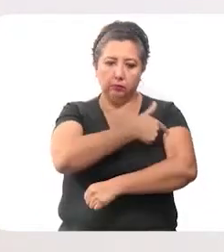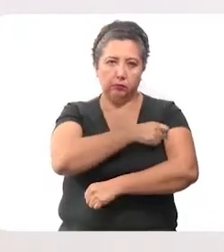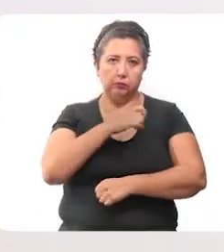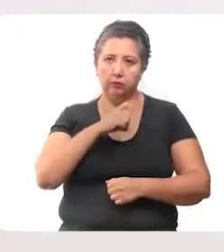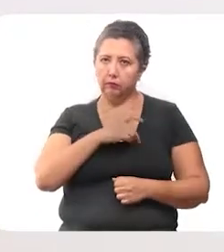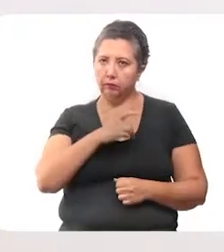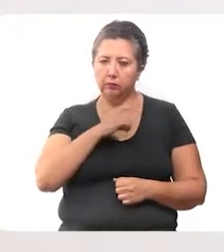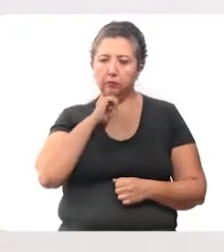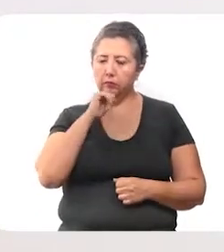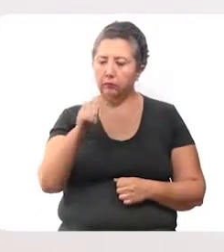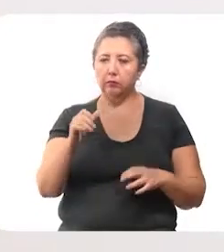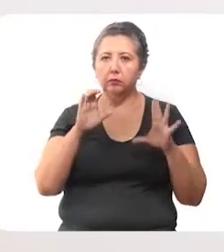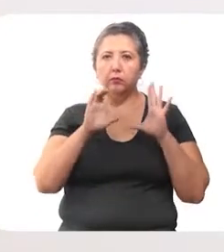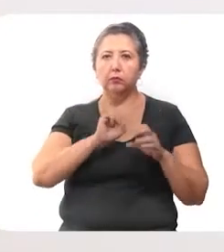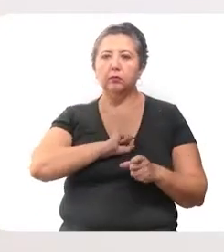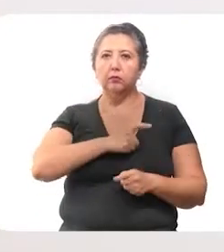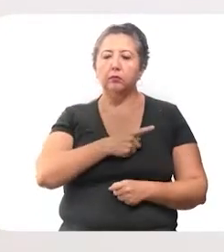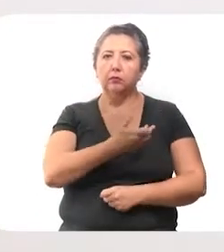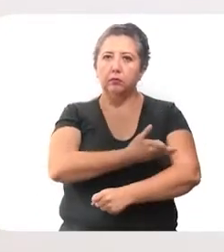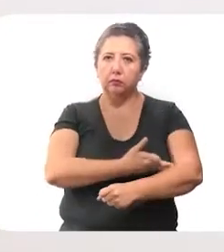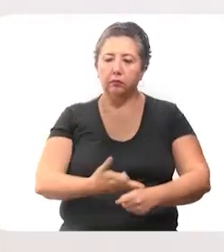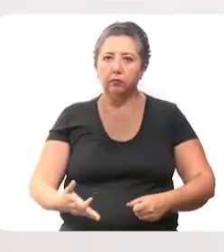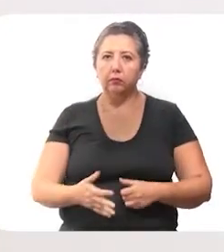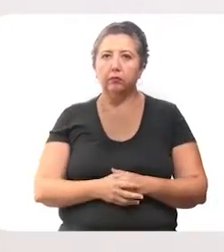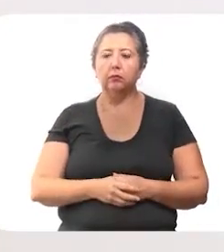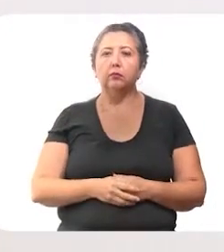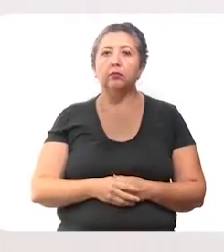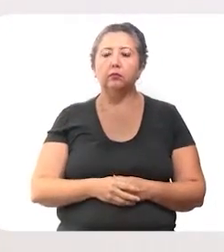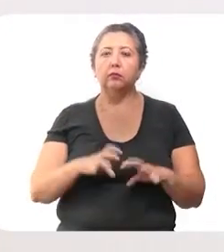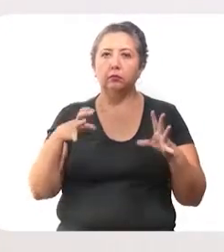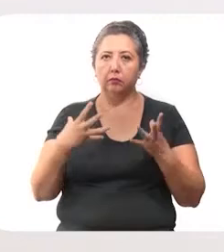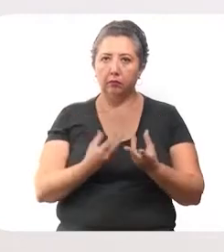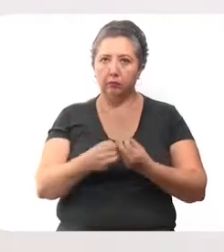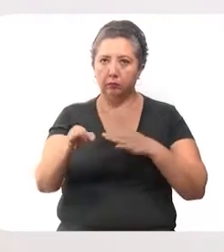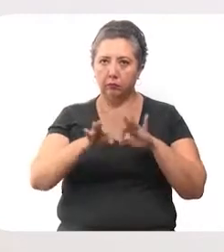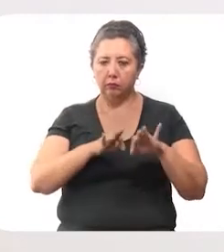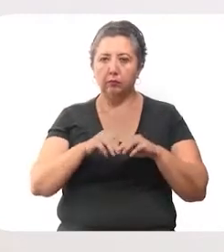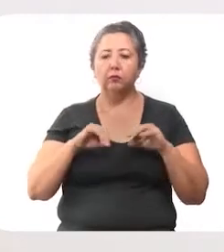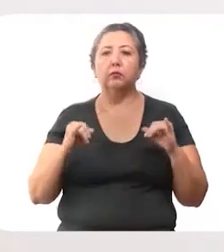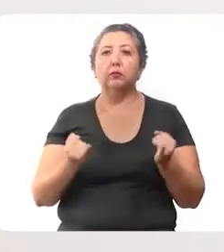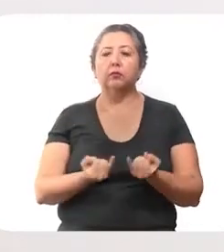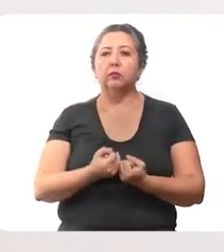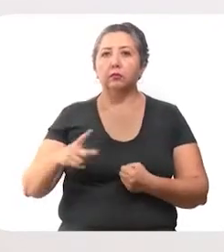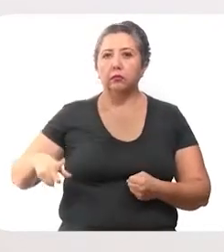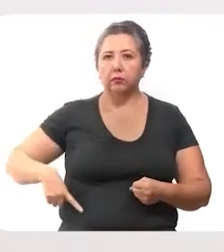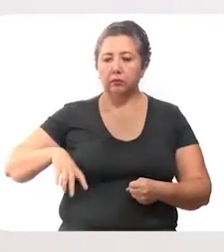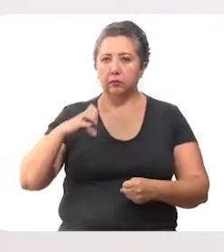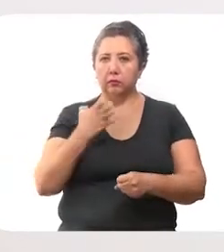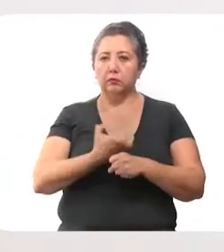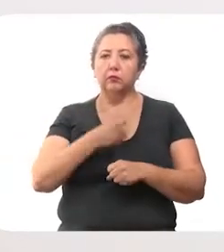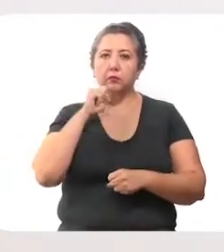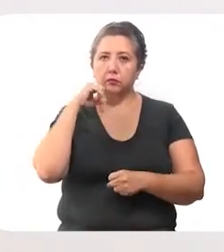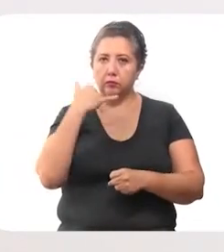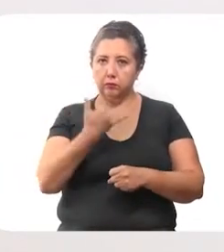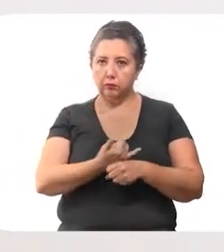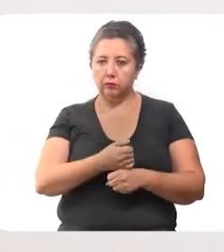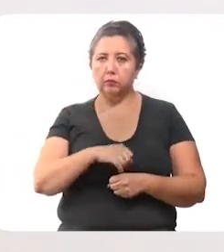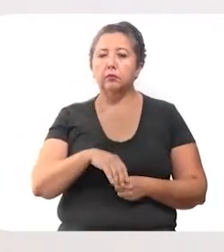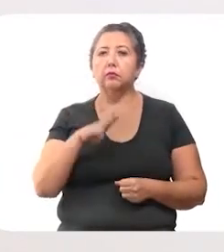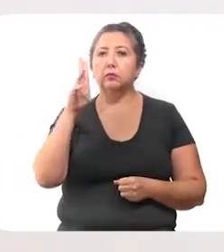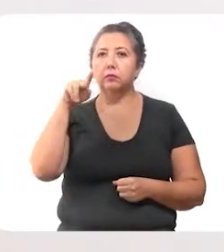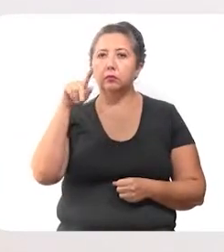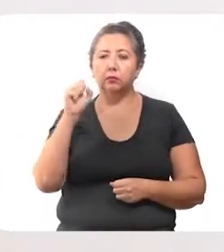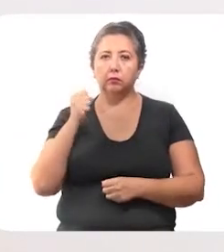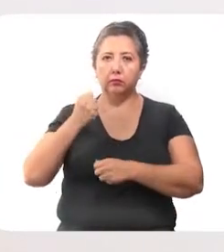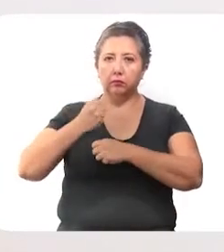vacunarse sin temor para proteger nuestra salud y la de nuestras familias. Estamos trabajando de manera conjunta el Gobierno del Estado, la Secretaría del